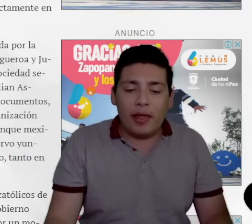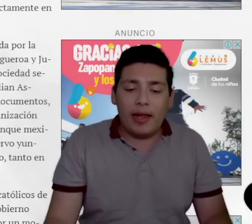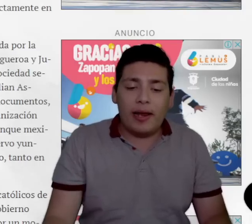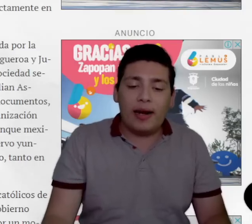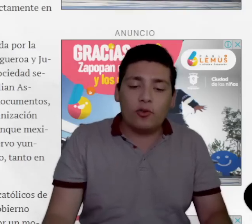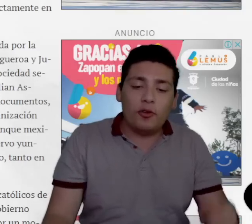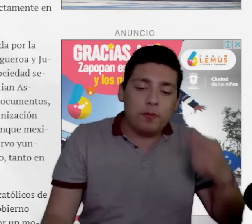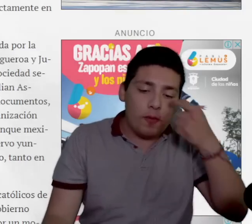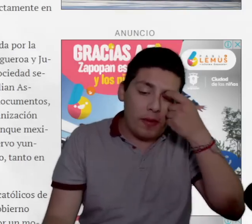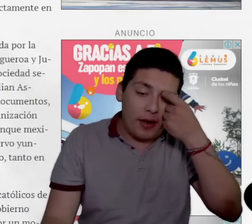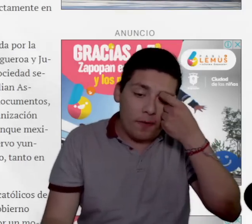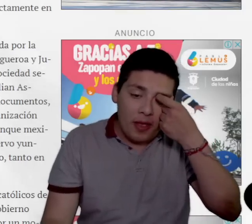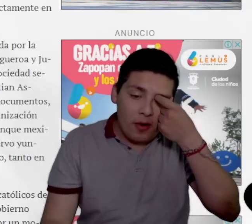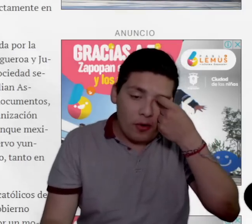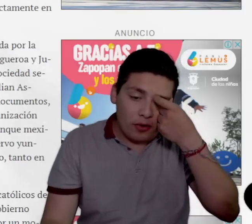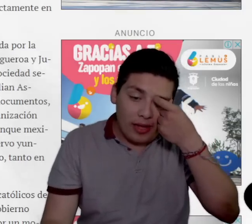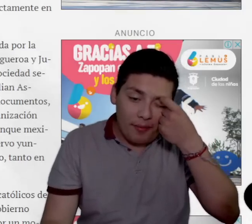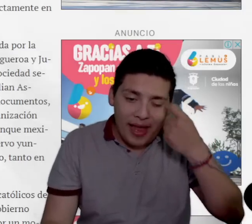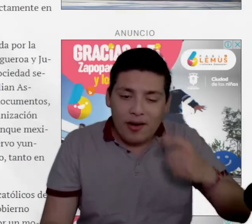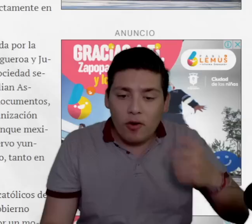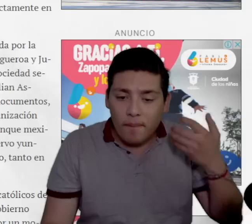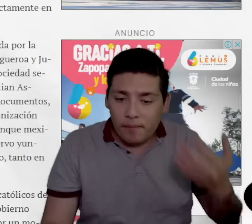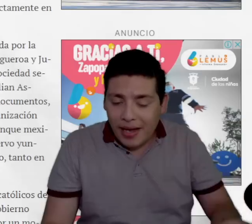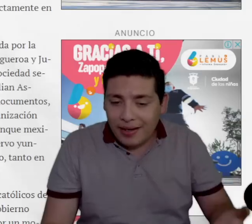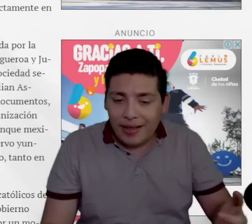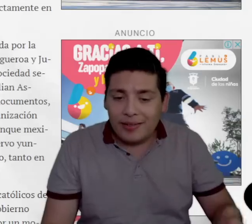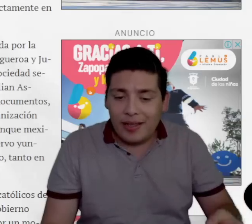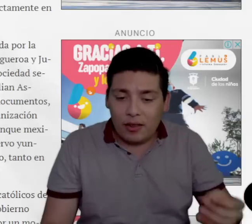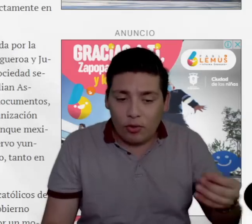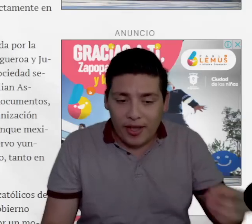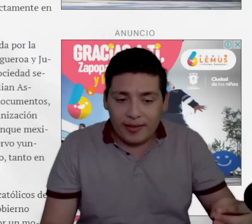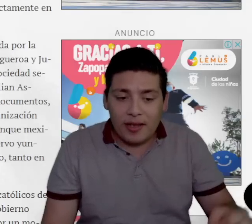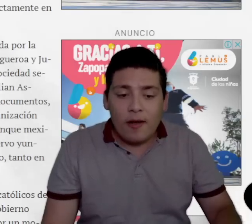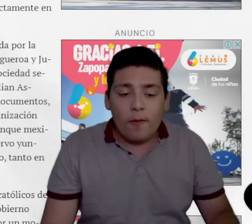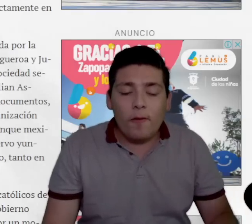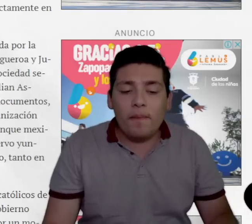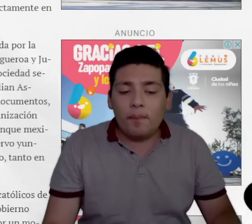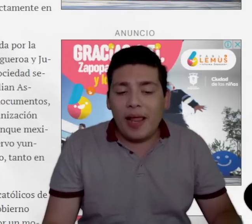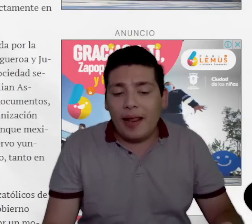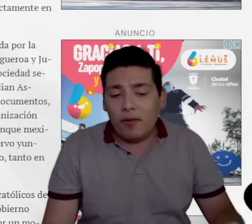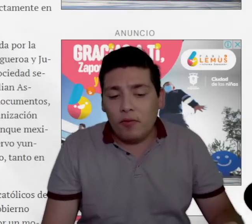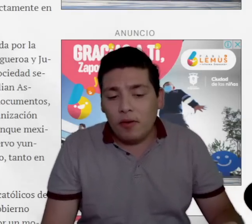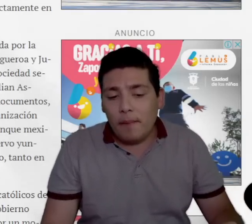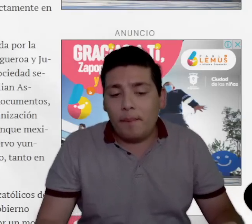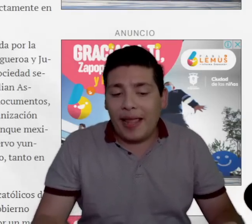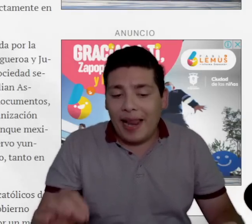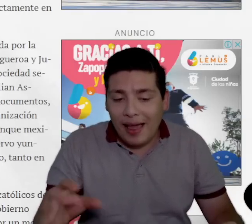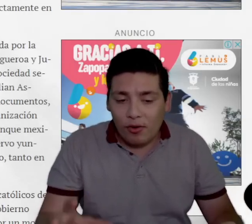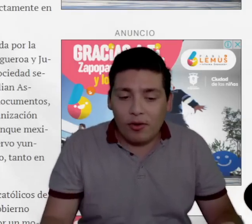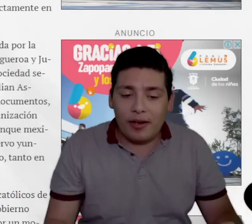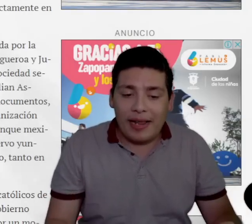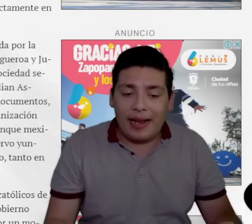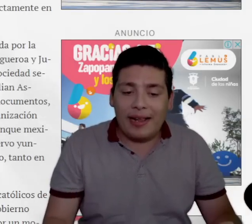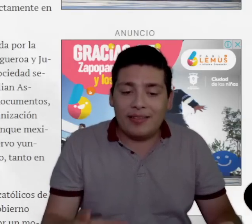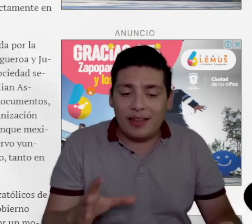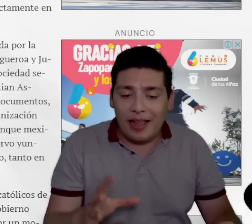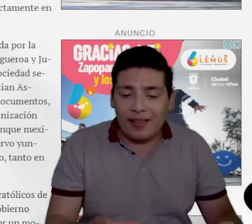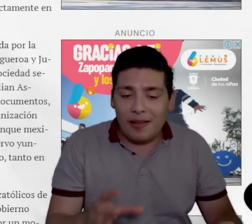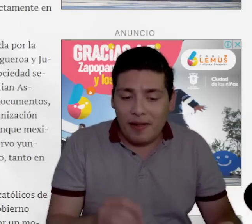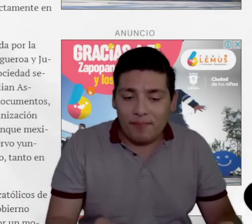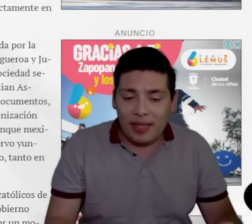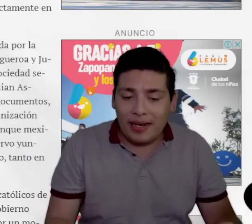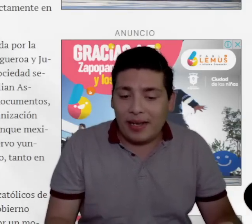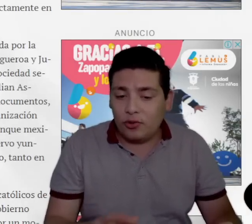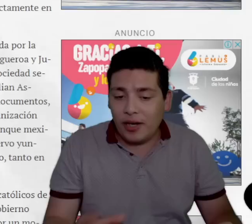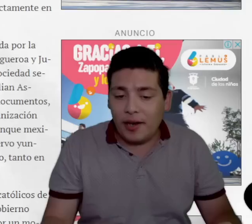amparo del arzobispo poblano Octaviano Márquez y Toriz, un prelado